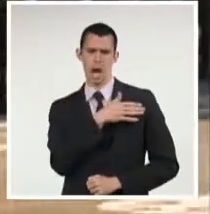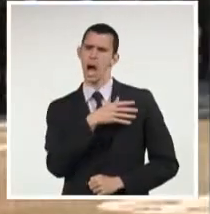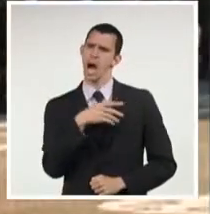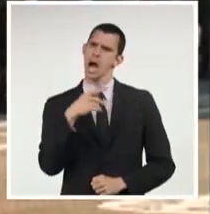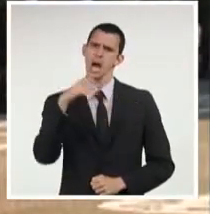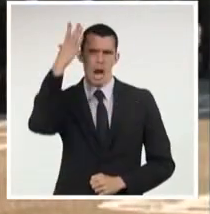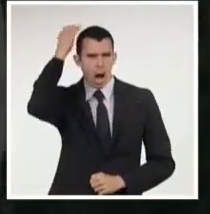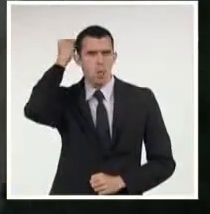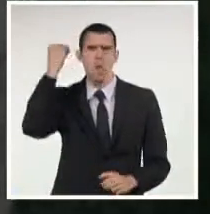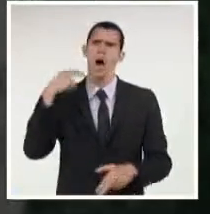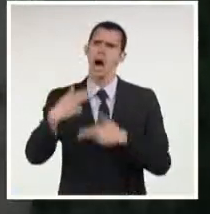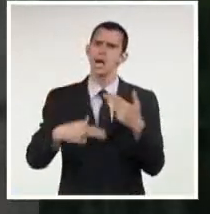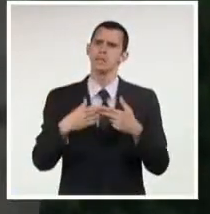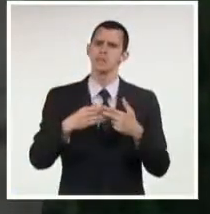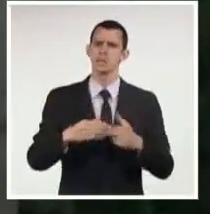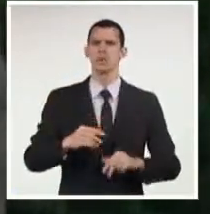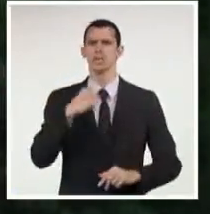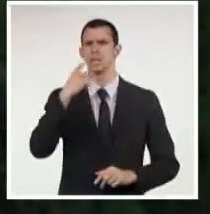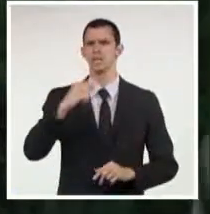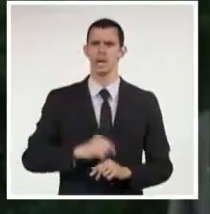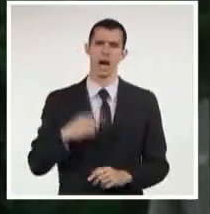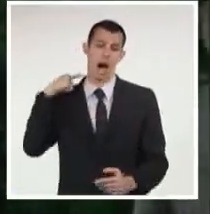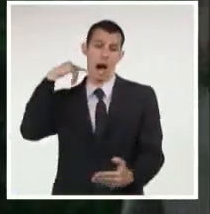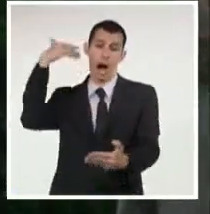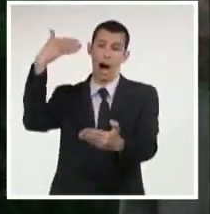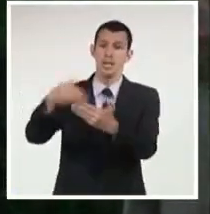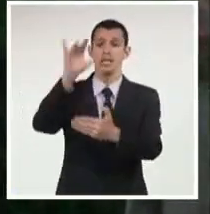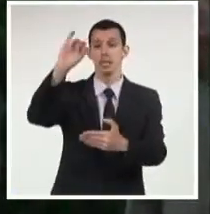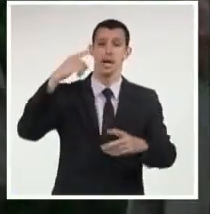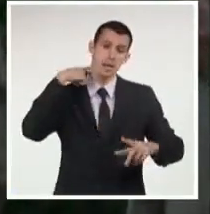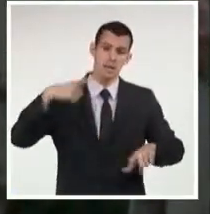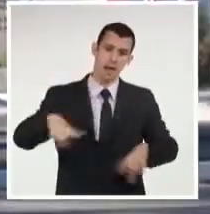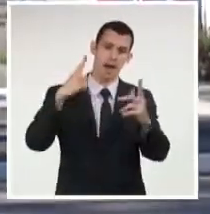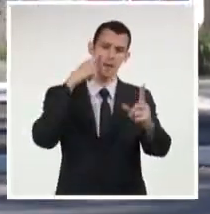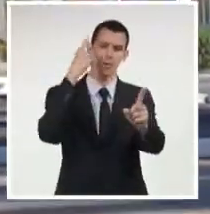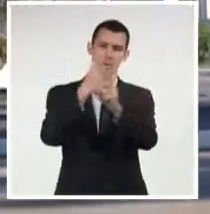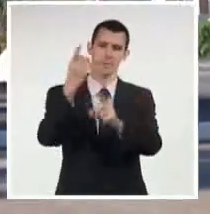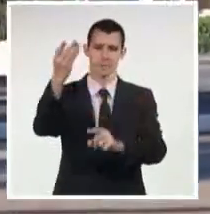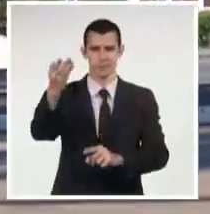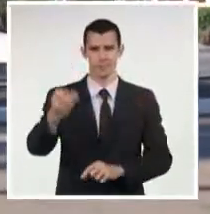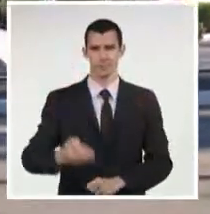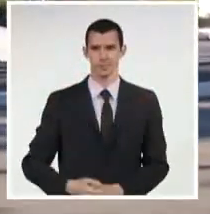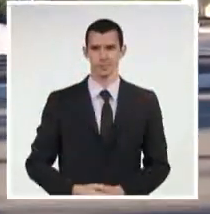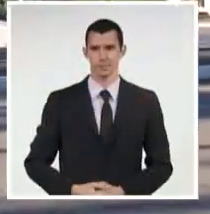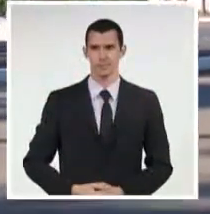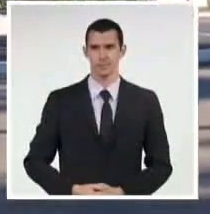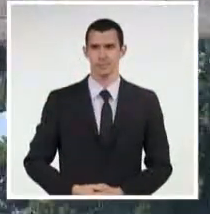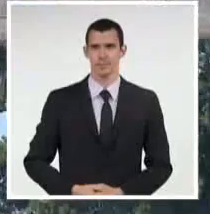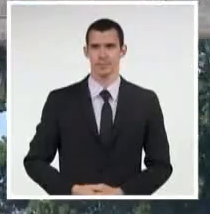propósito de la fecha. ¡Hasta el 60 aniversario!